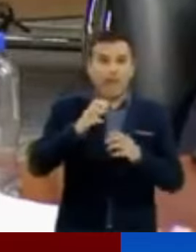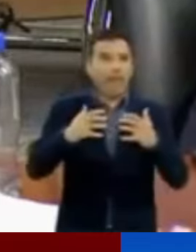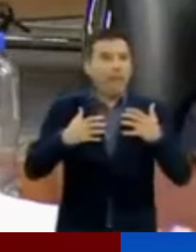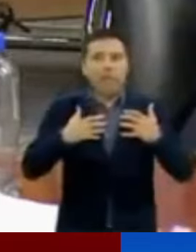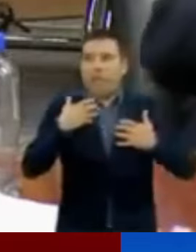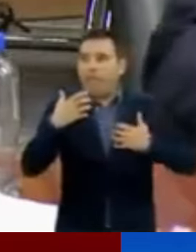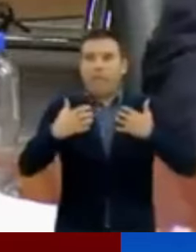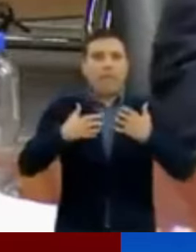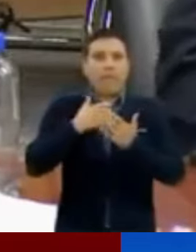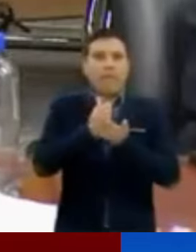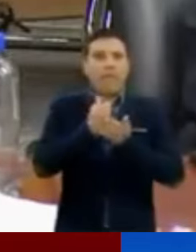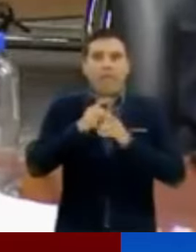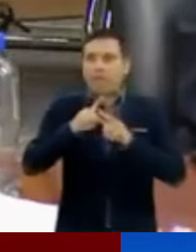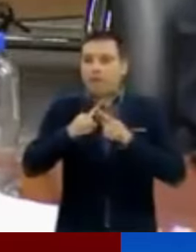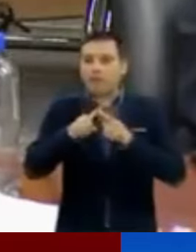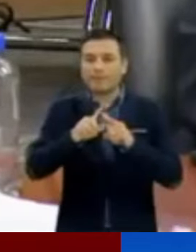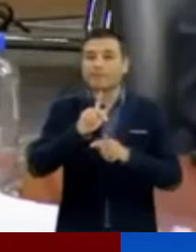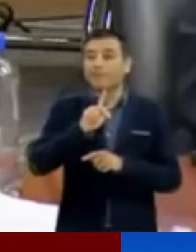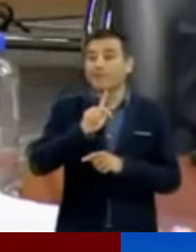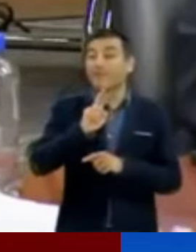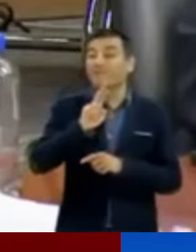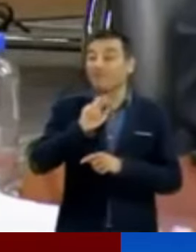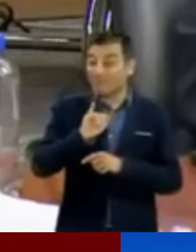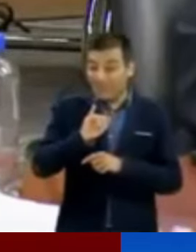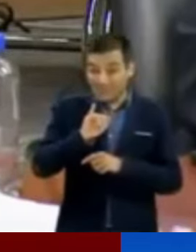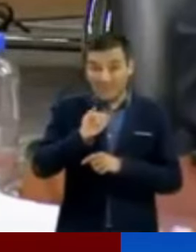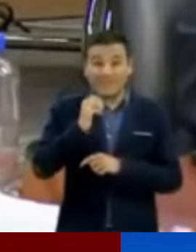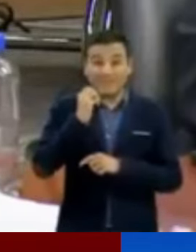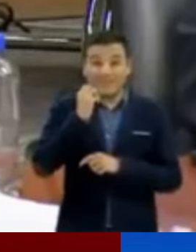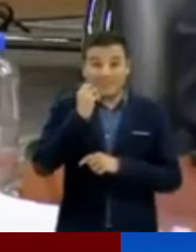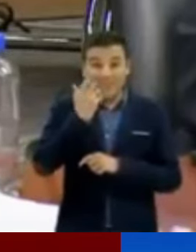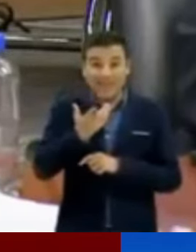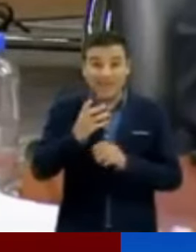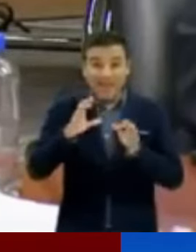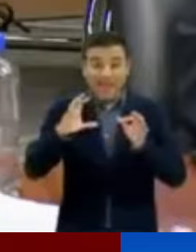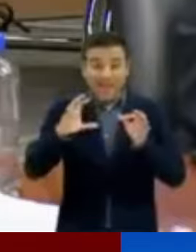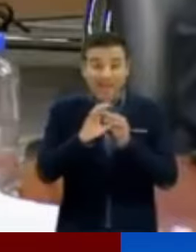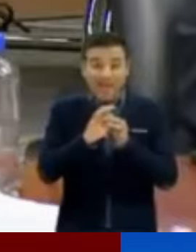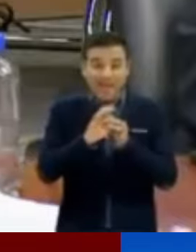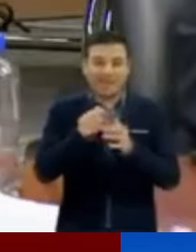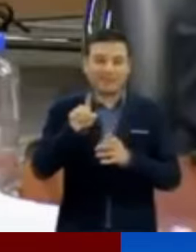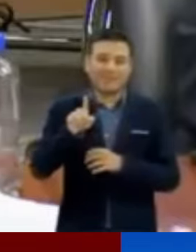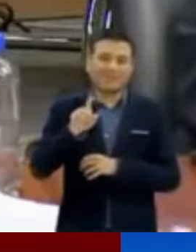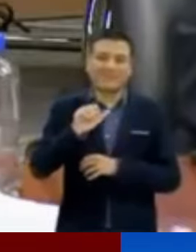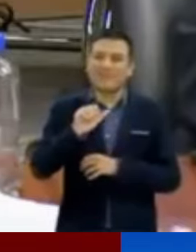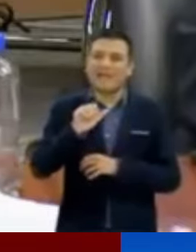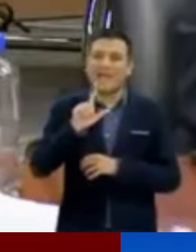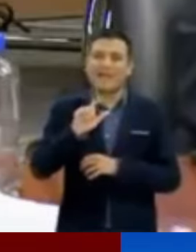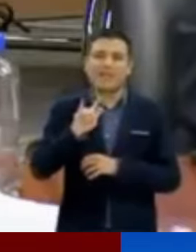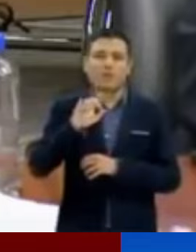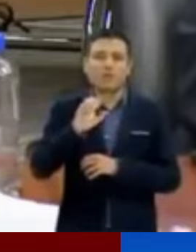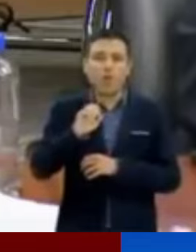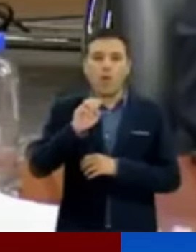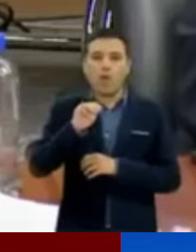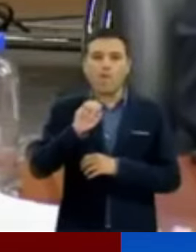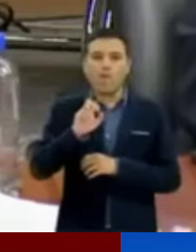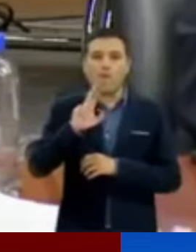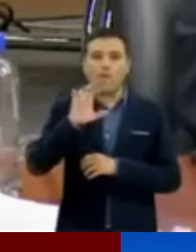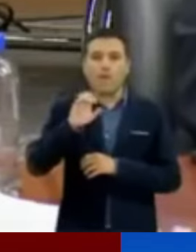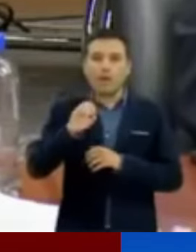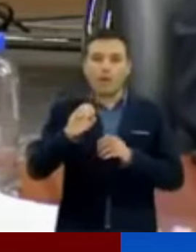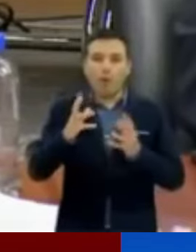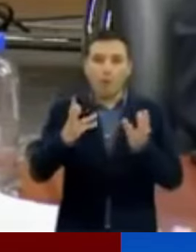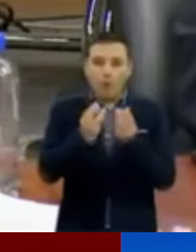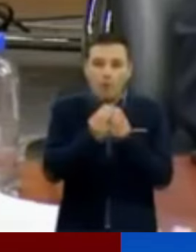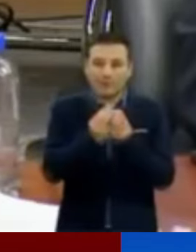está buscando una alianza con el PRI, sí, así como lo escucha, con el PRI de Alito Moreno, de este delincuente con